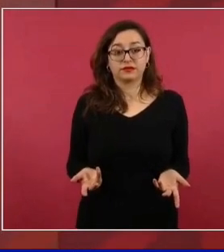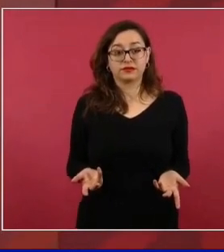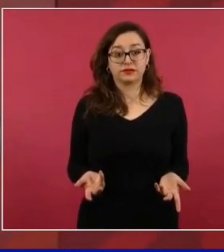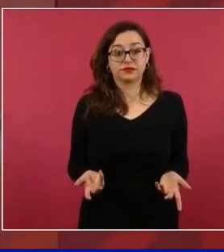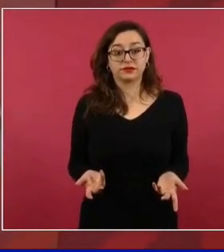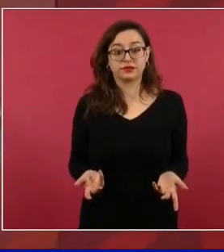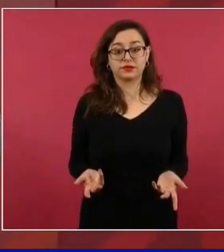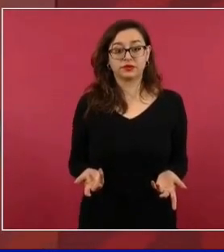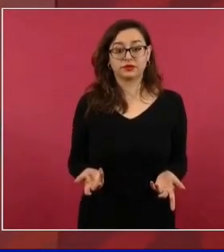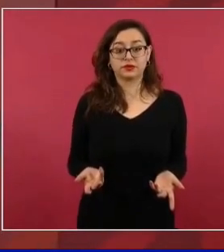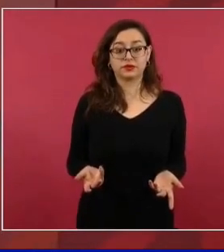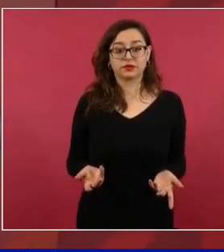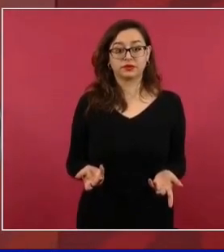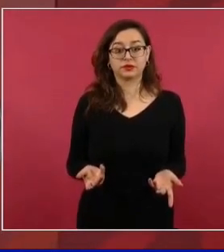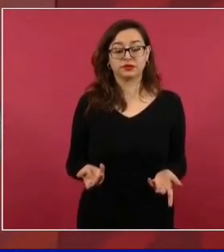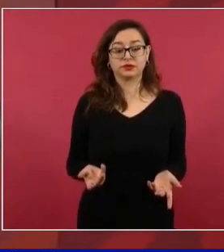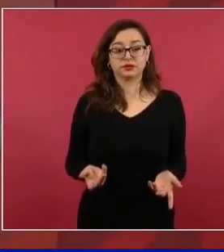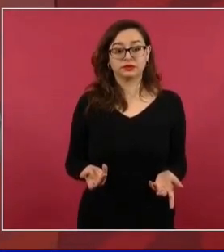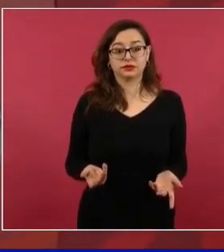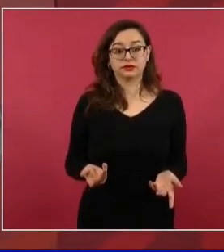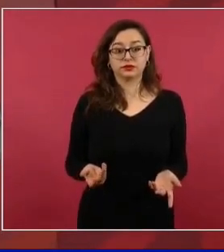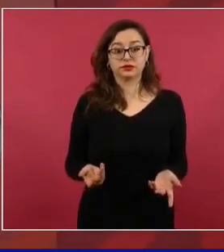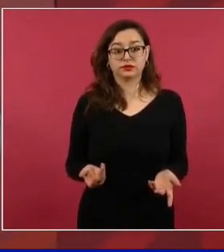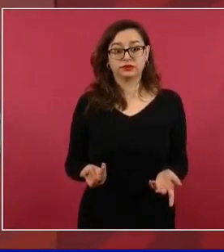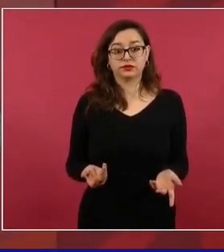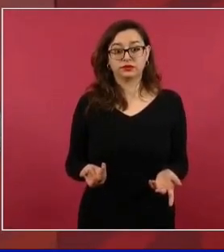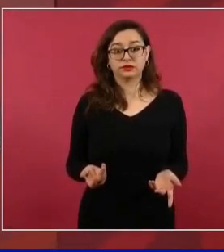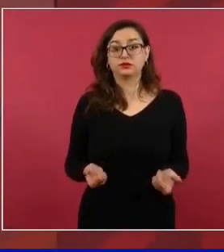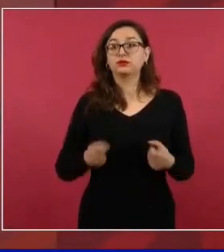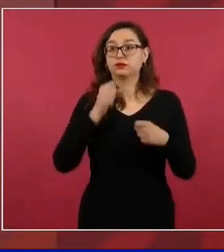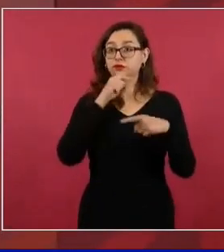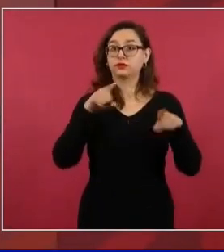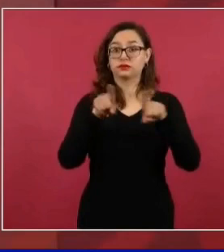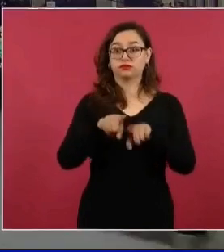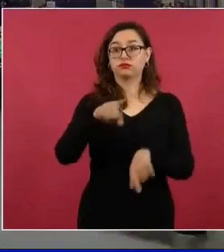de que cuando Hidalgo